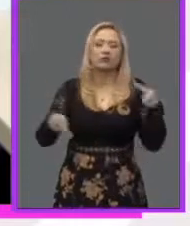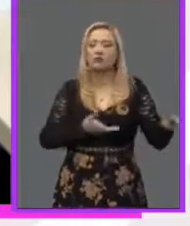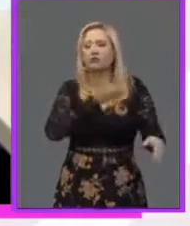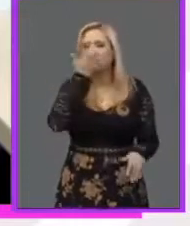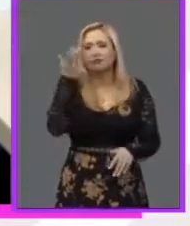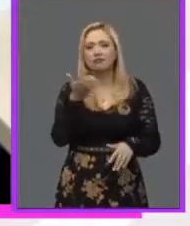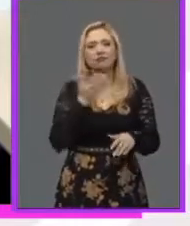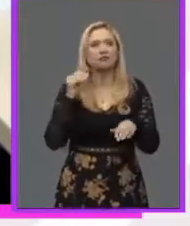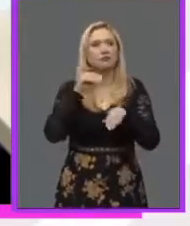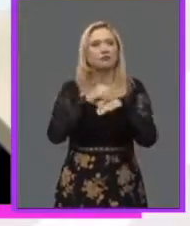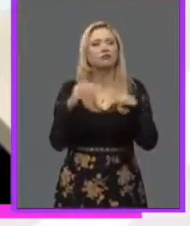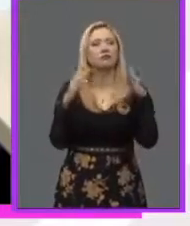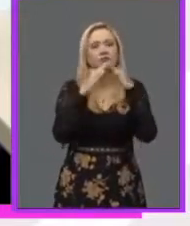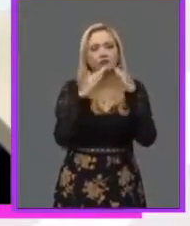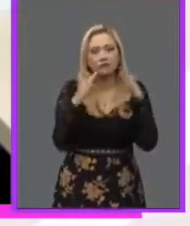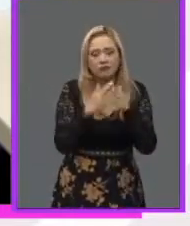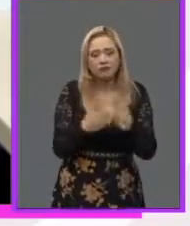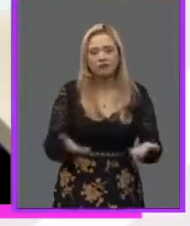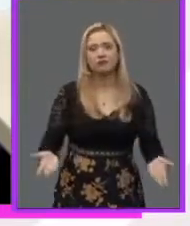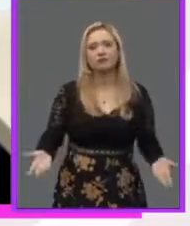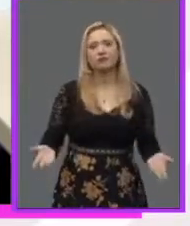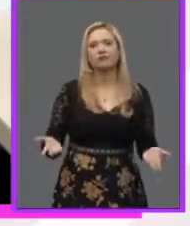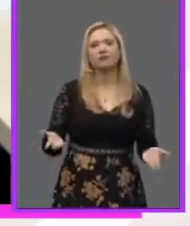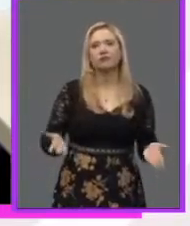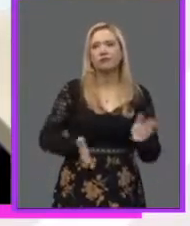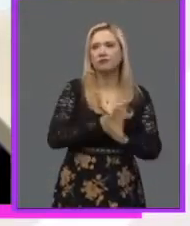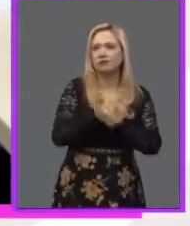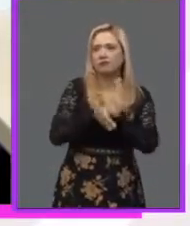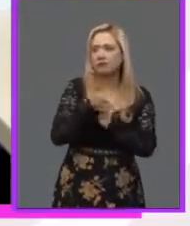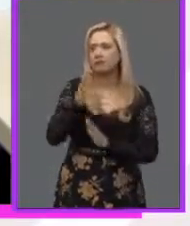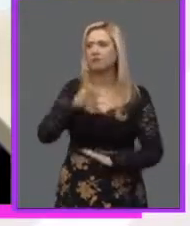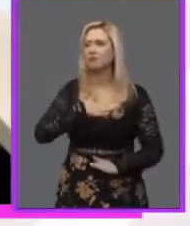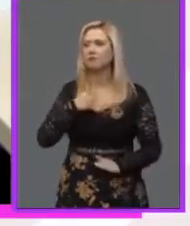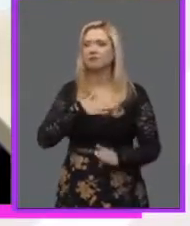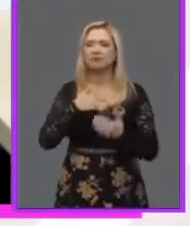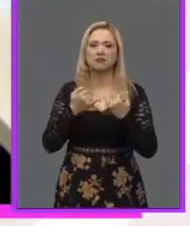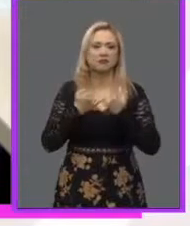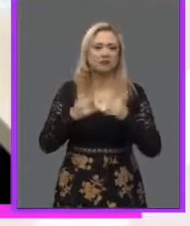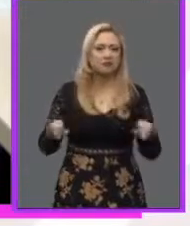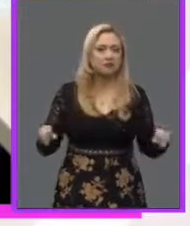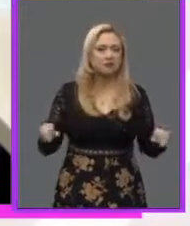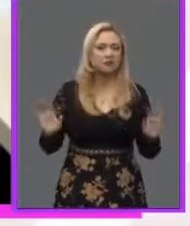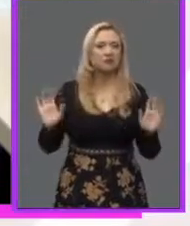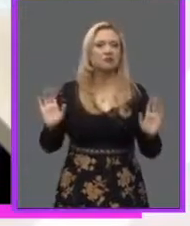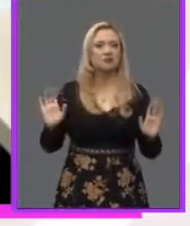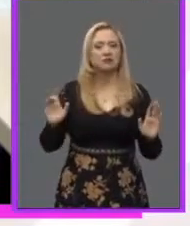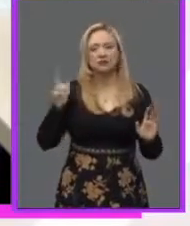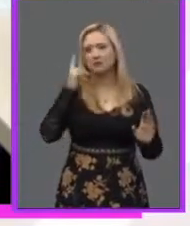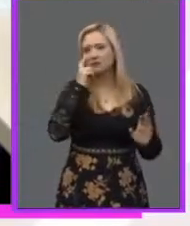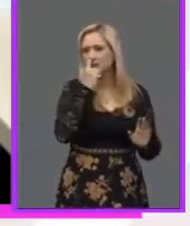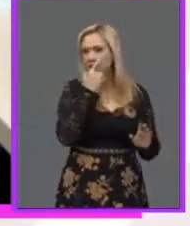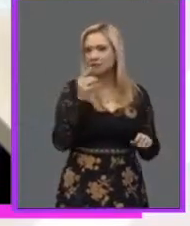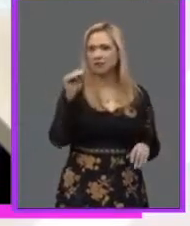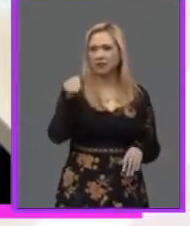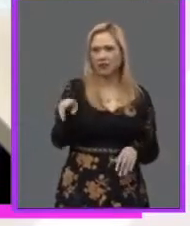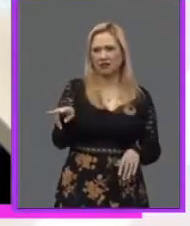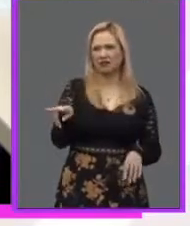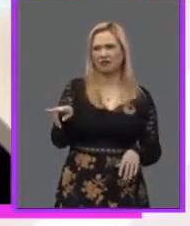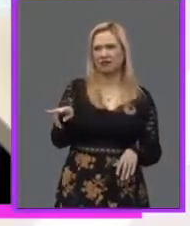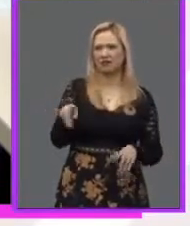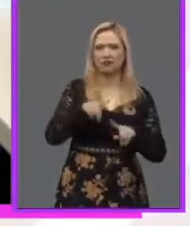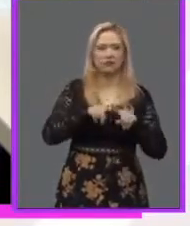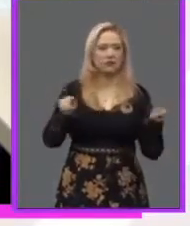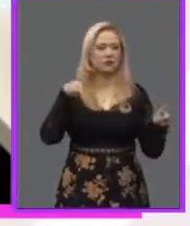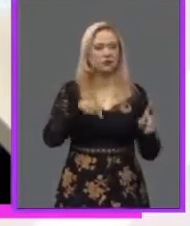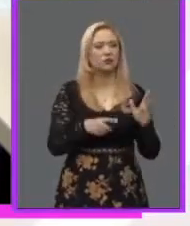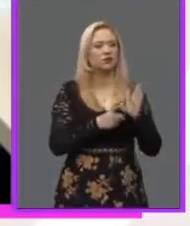propias formas de habitar, ¿no? Es decir, tienen viviendas vernáculas, viviendas autóctonas, como se le quiere denominar, que pues son distintas